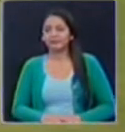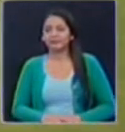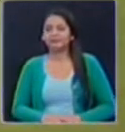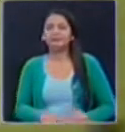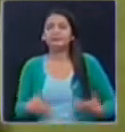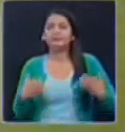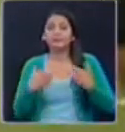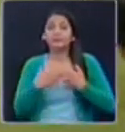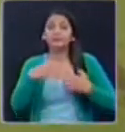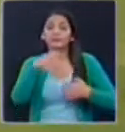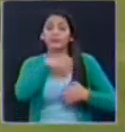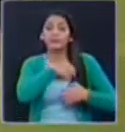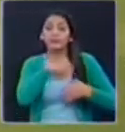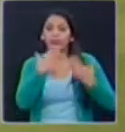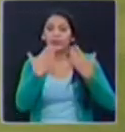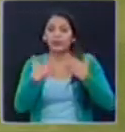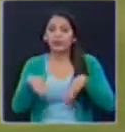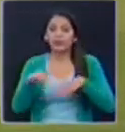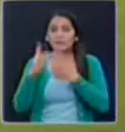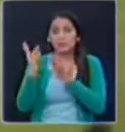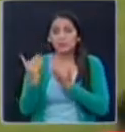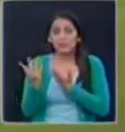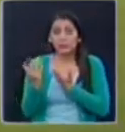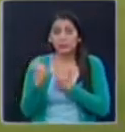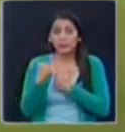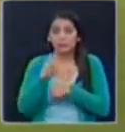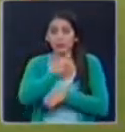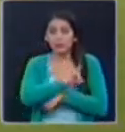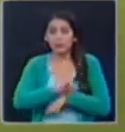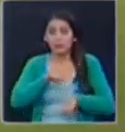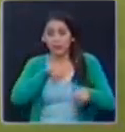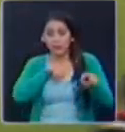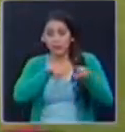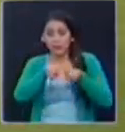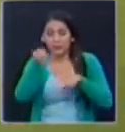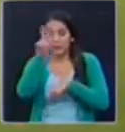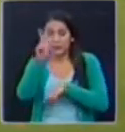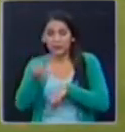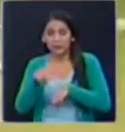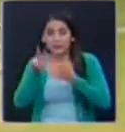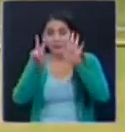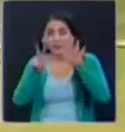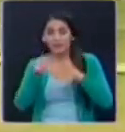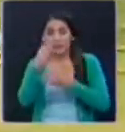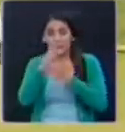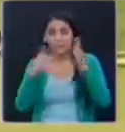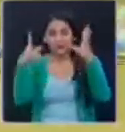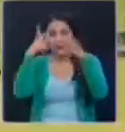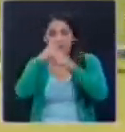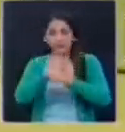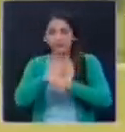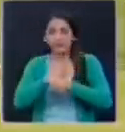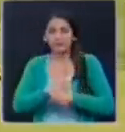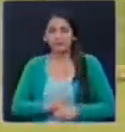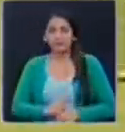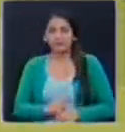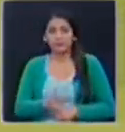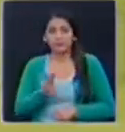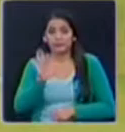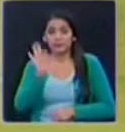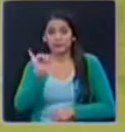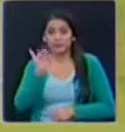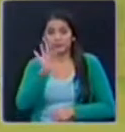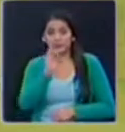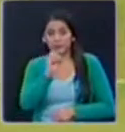Barcelona quedó concentrado y a la espera de su juego ante Independiente del Valle este viernes a las 19:30 en el Gonzalo Pozo Ripalda. Tito Valencia confía en que el